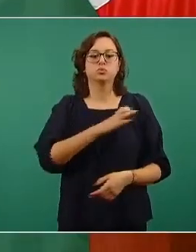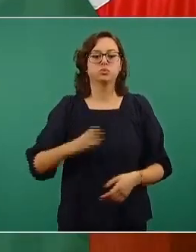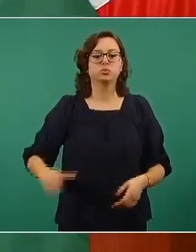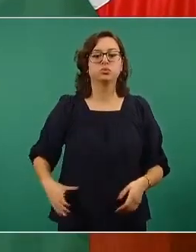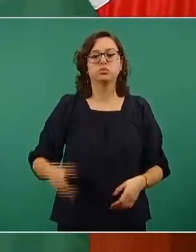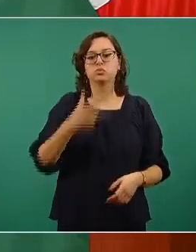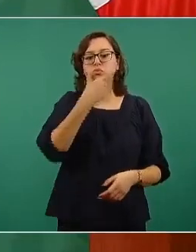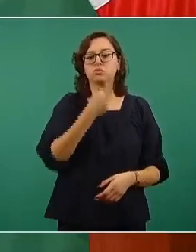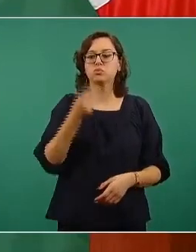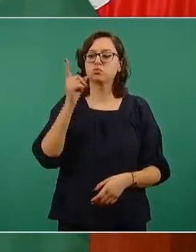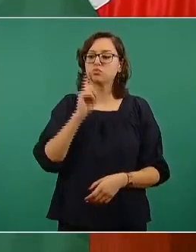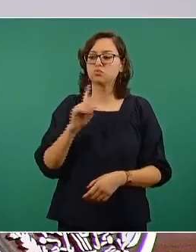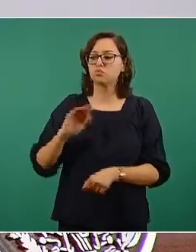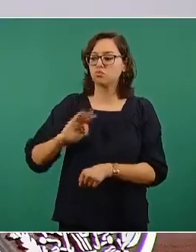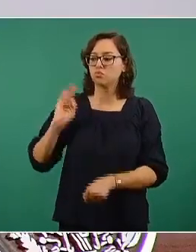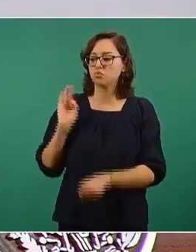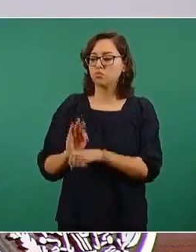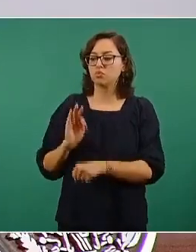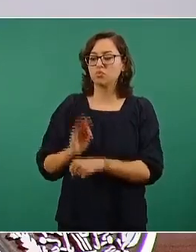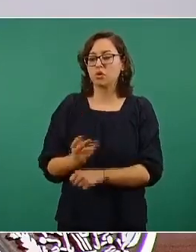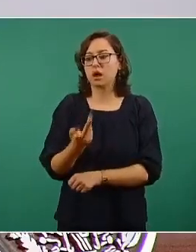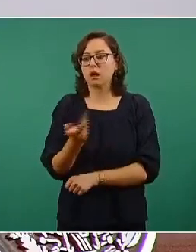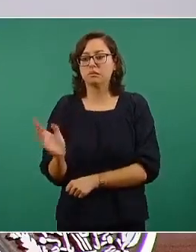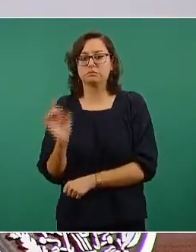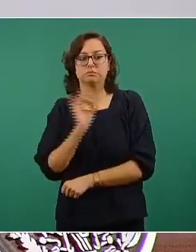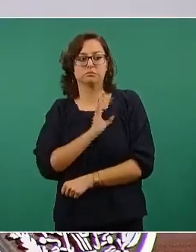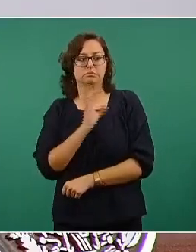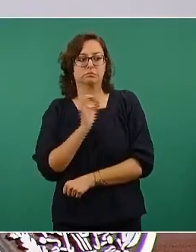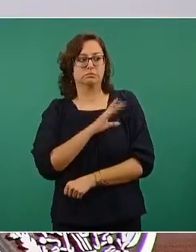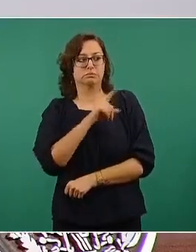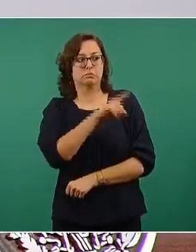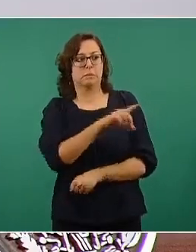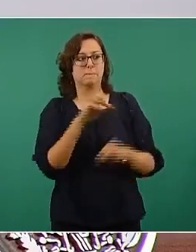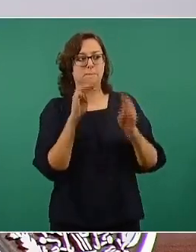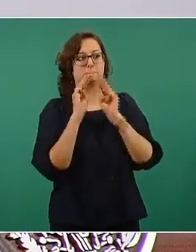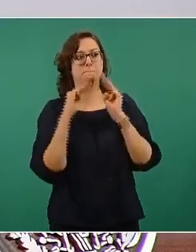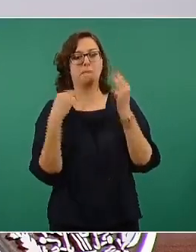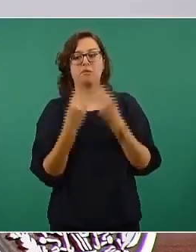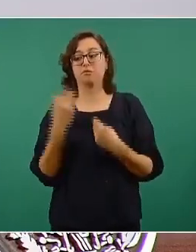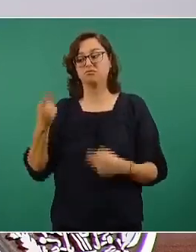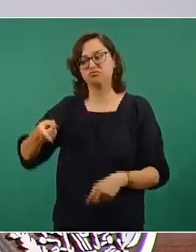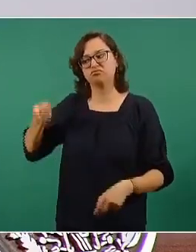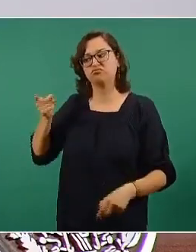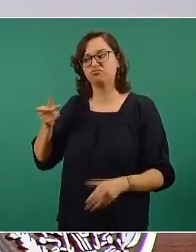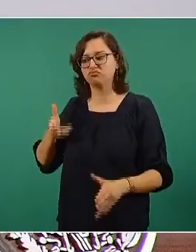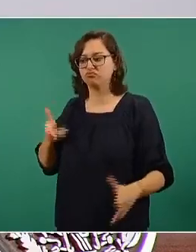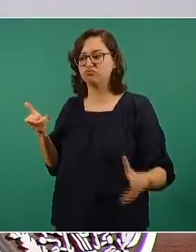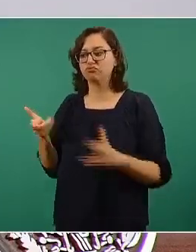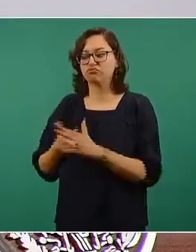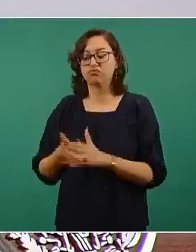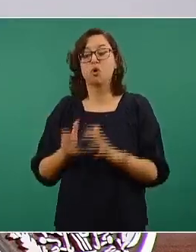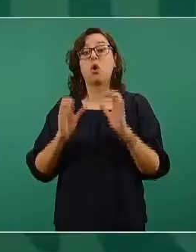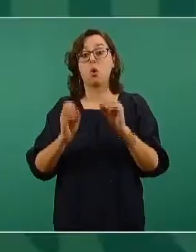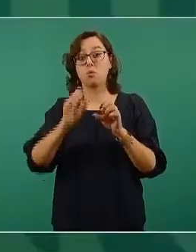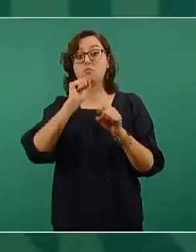candidatos y candidatas amenazados por el crimen organizado o por el crimen de cuello